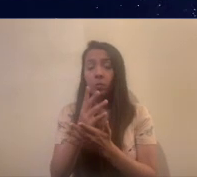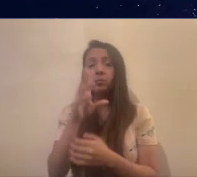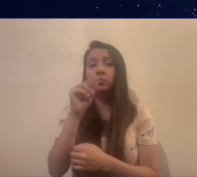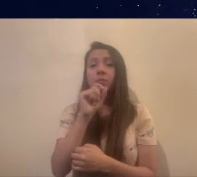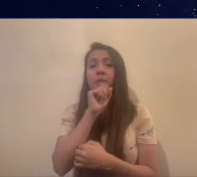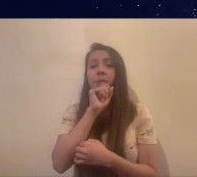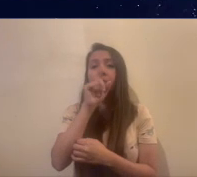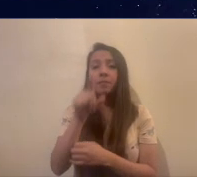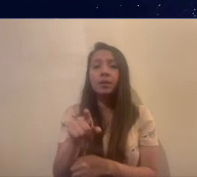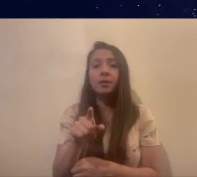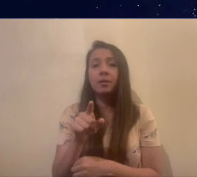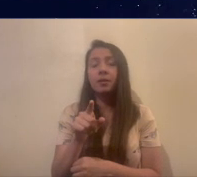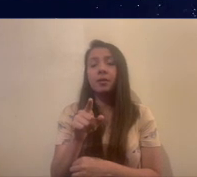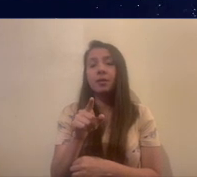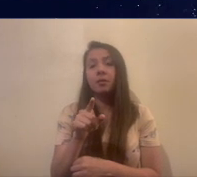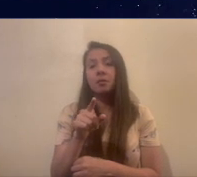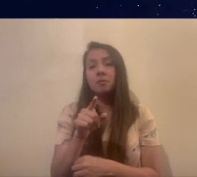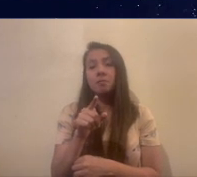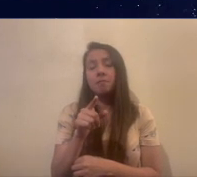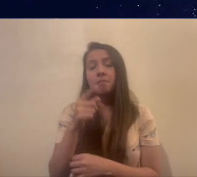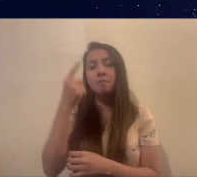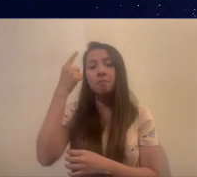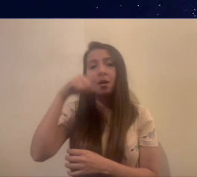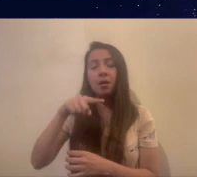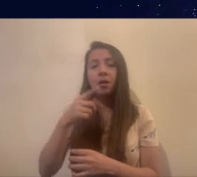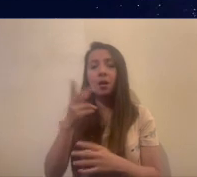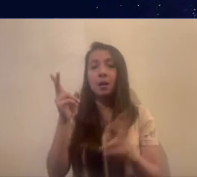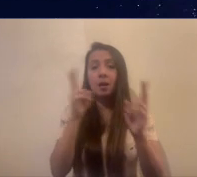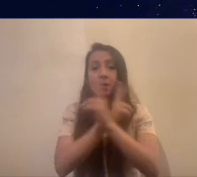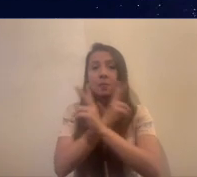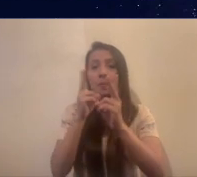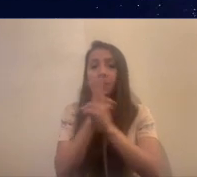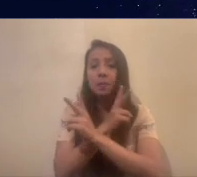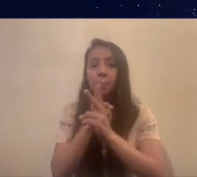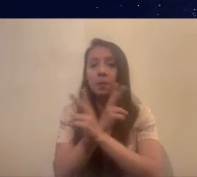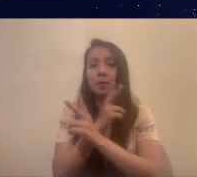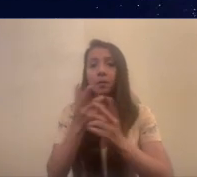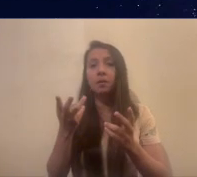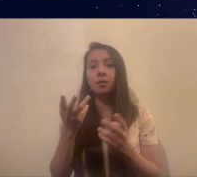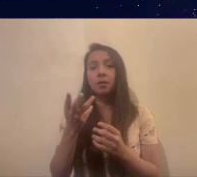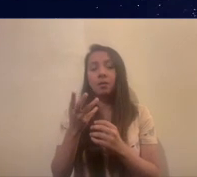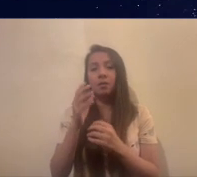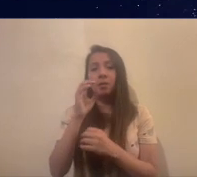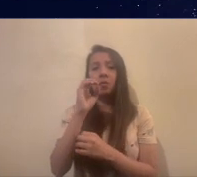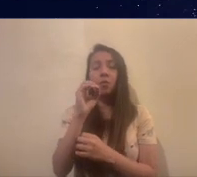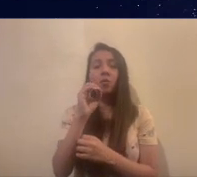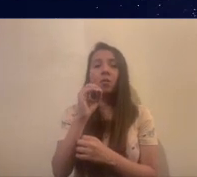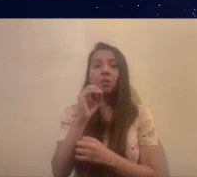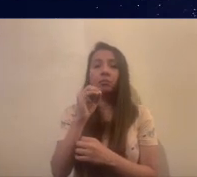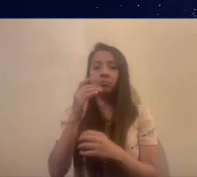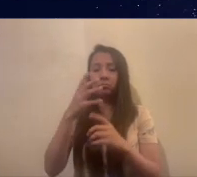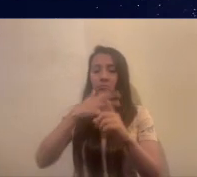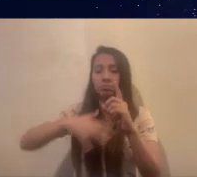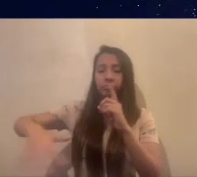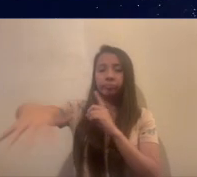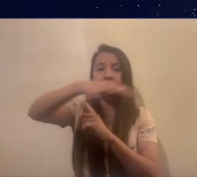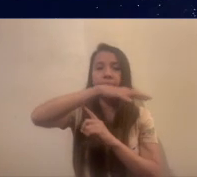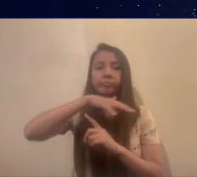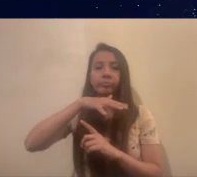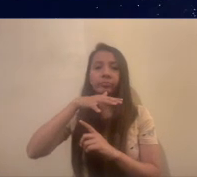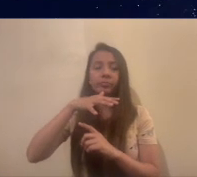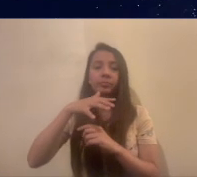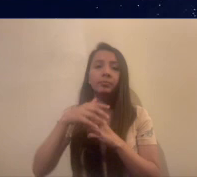de oxígeno y de terraformación o de microatmósfera en los